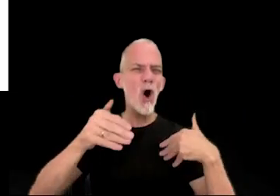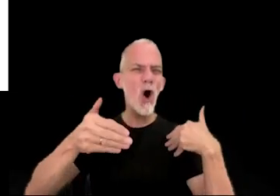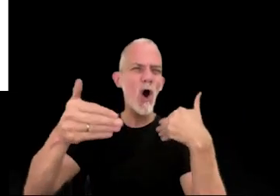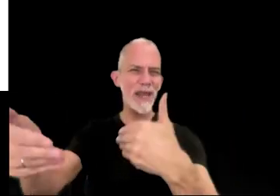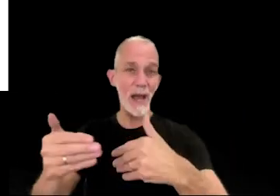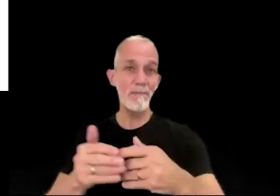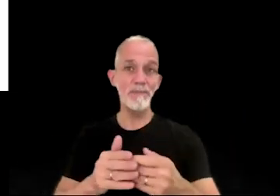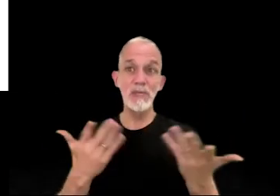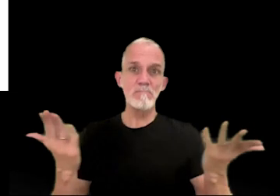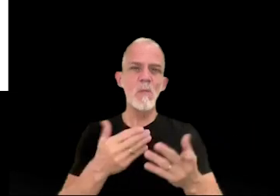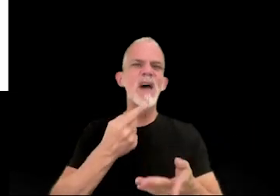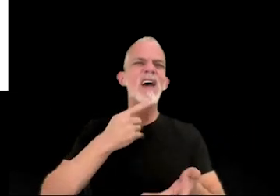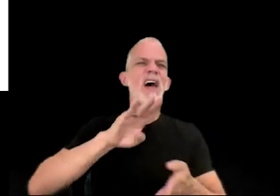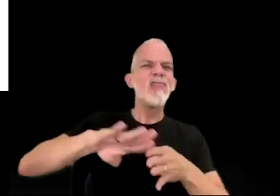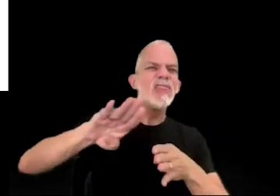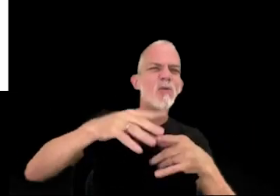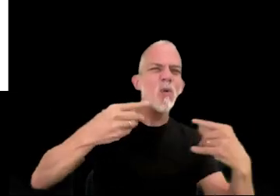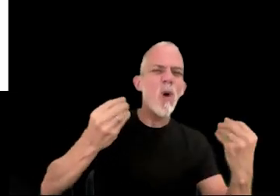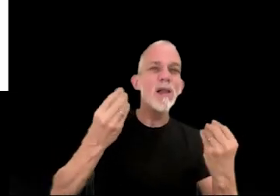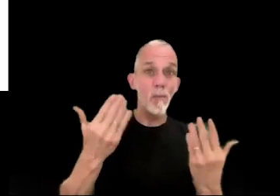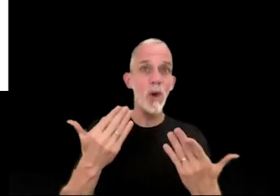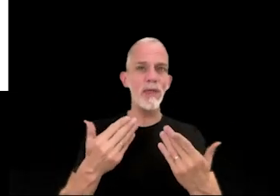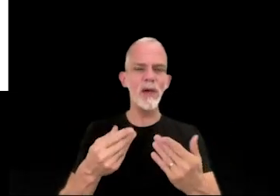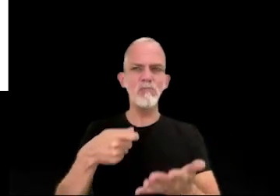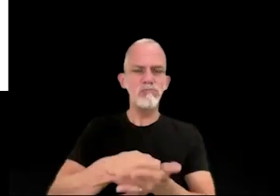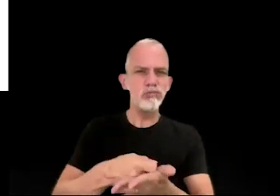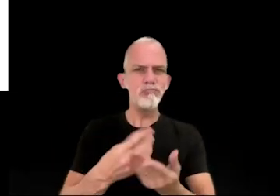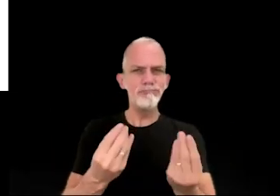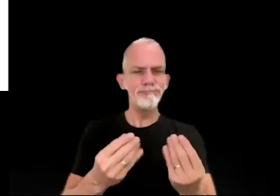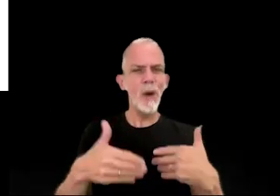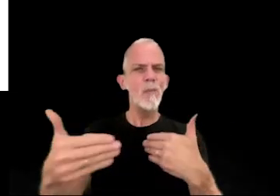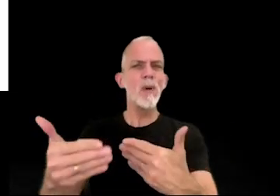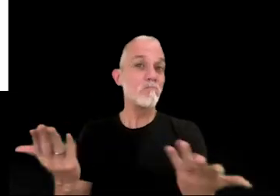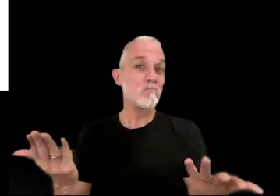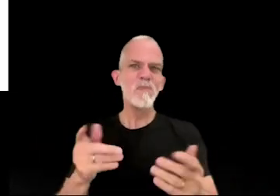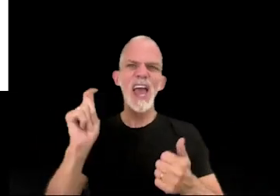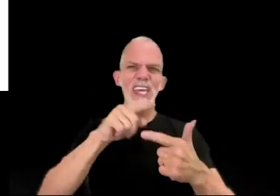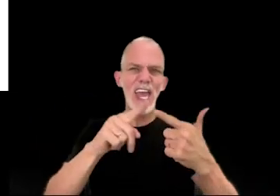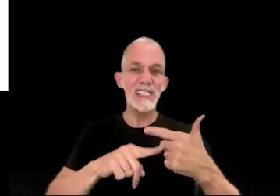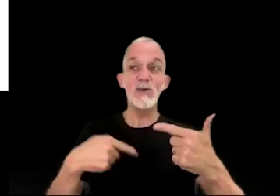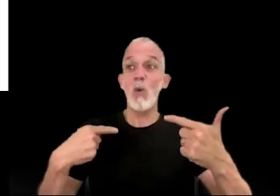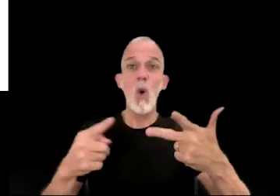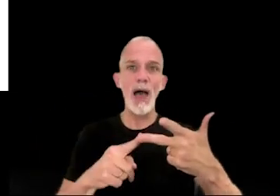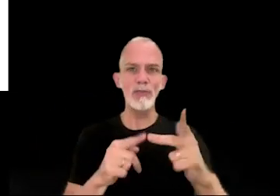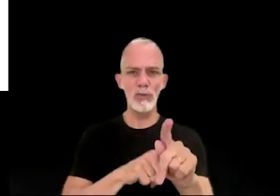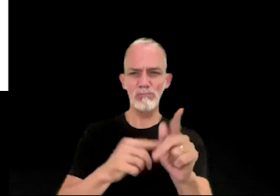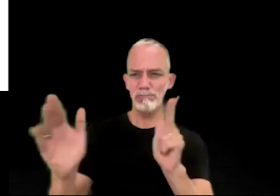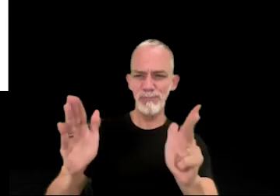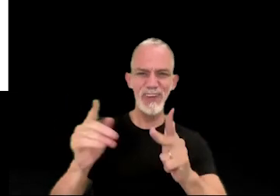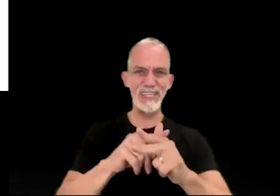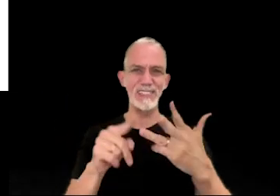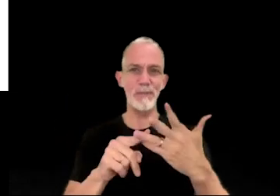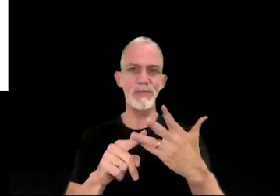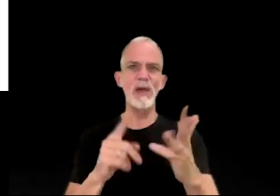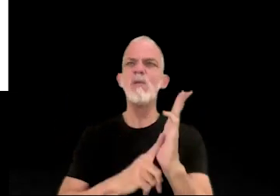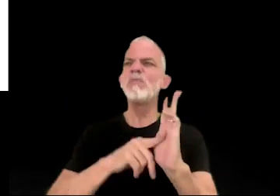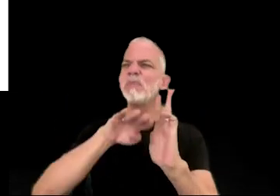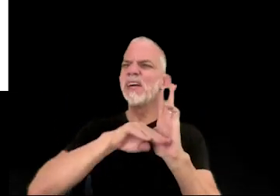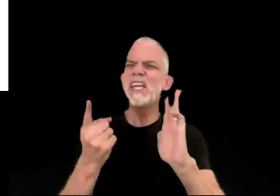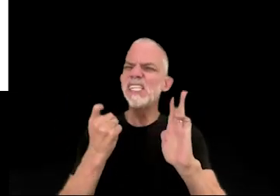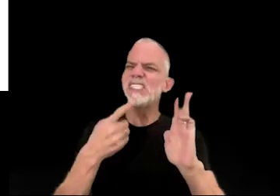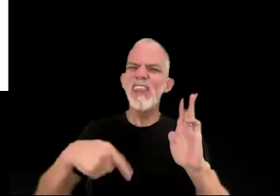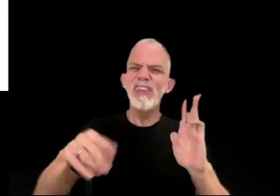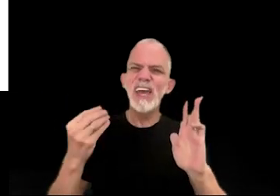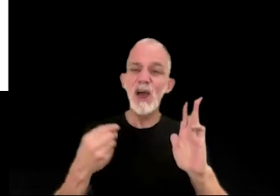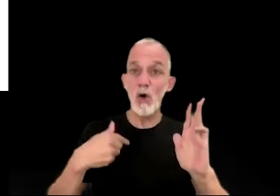se pueden regularizar, quiénes podrían acceder, cuándo, en qué periodo, qué requisitos o cómo es la forma o el